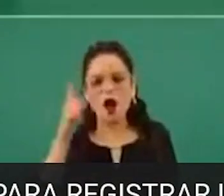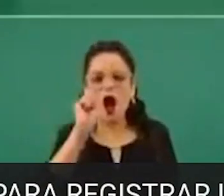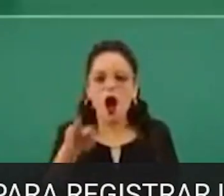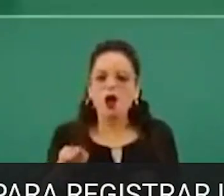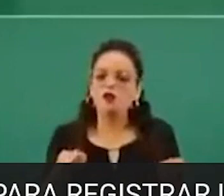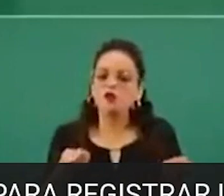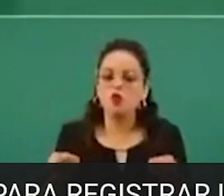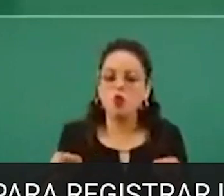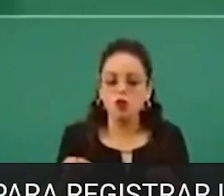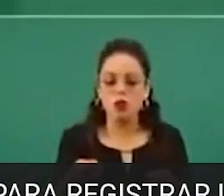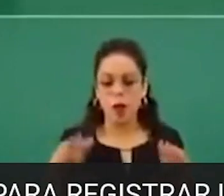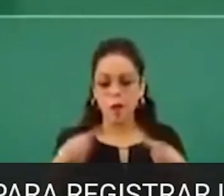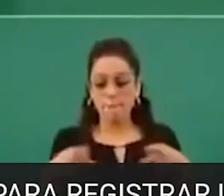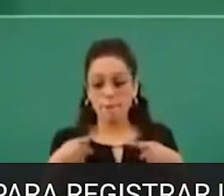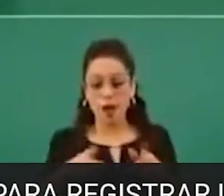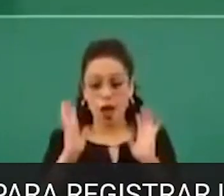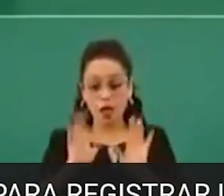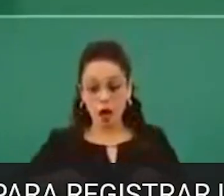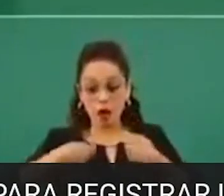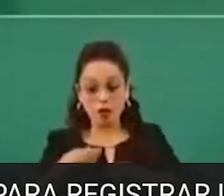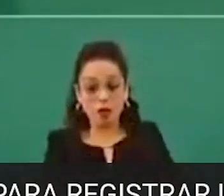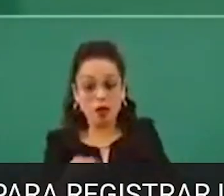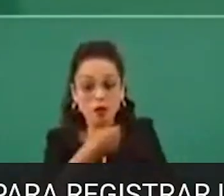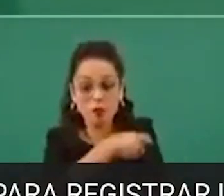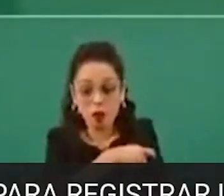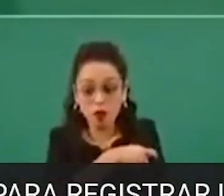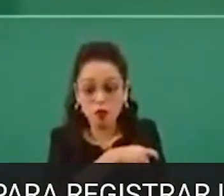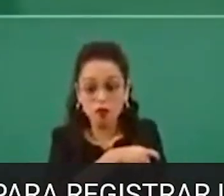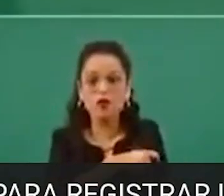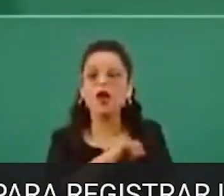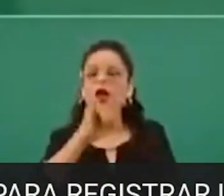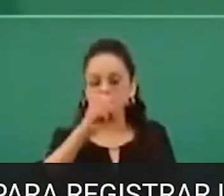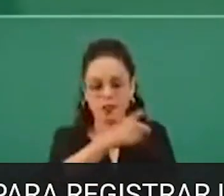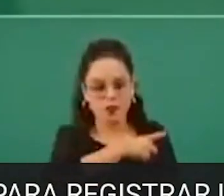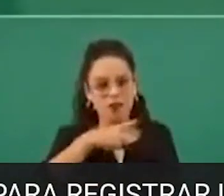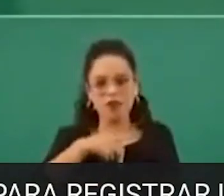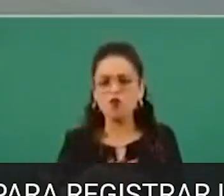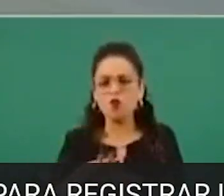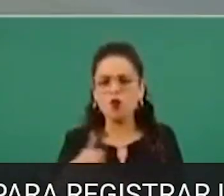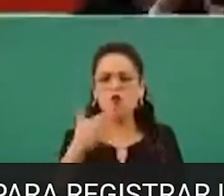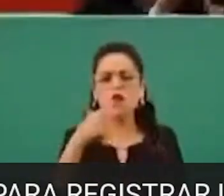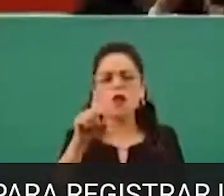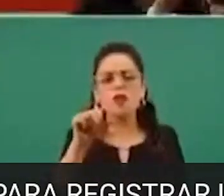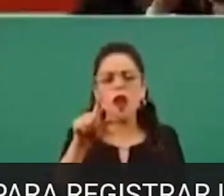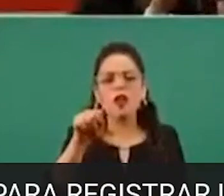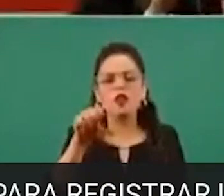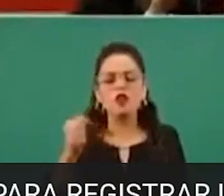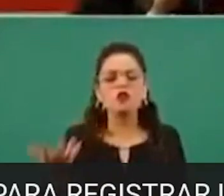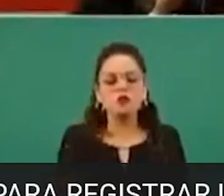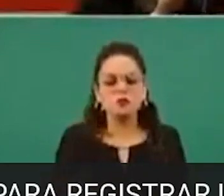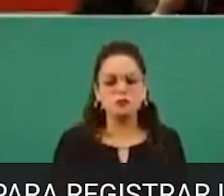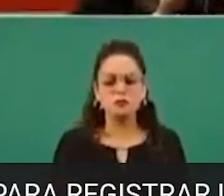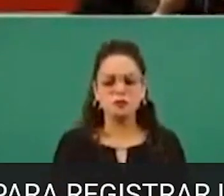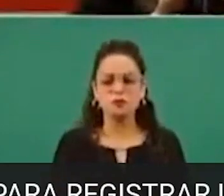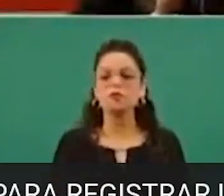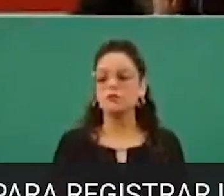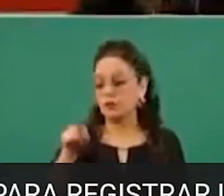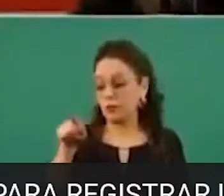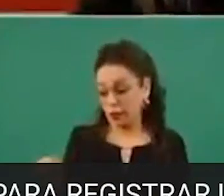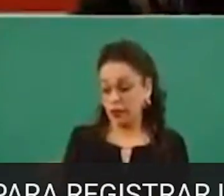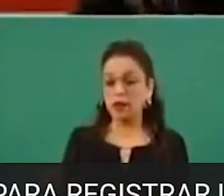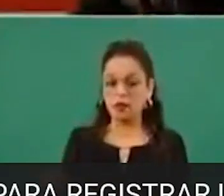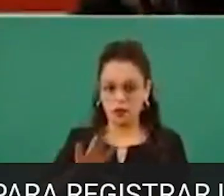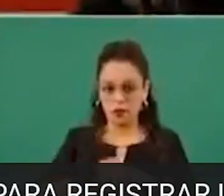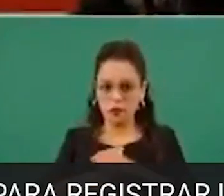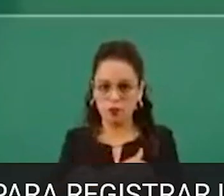que las personas que se vacunan se están vacunando las que se debe en un tiempo dado. En el módulo de vacunación se quedan con la CURP, el